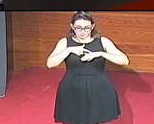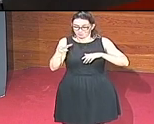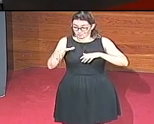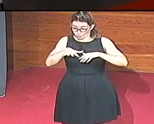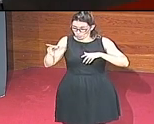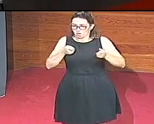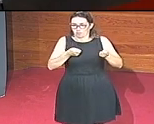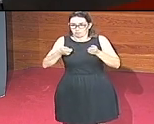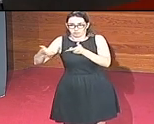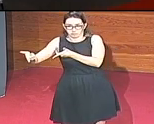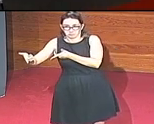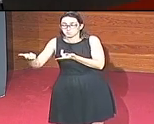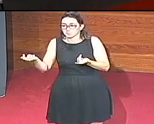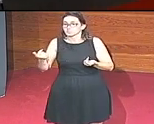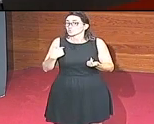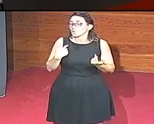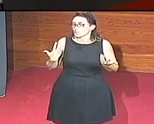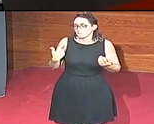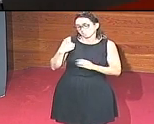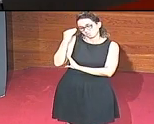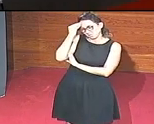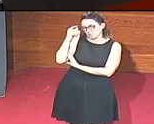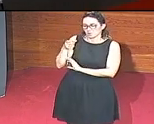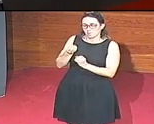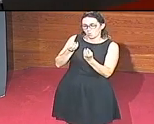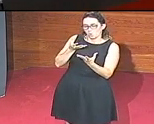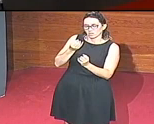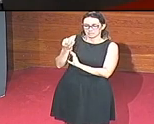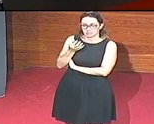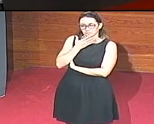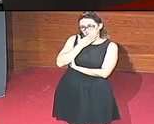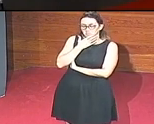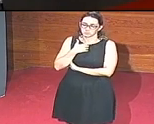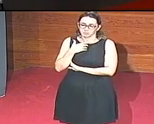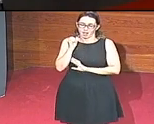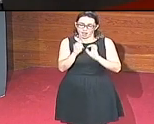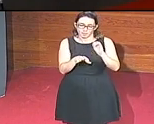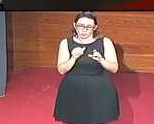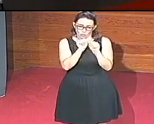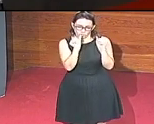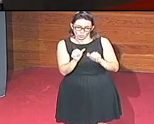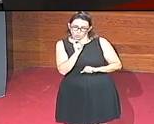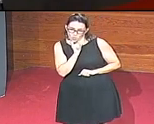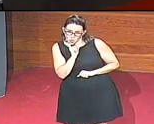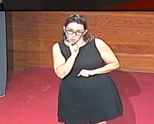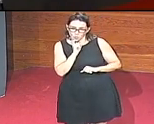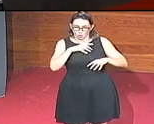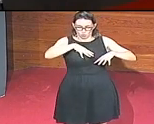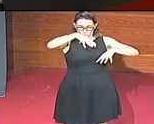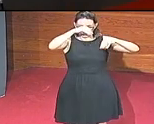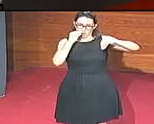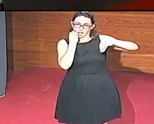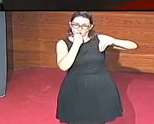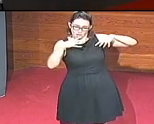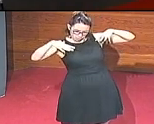entonces bueno pues tú piensas bueno que puedo contar yo pues puedo contar cómo es el almacén que está dentro de una montaña helada de